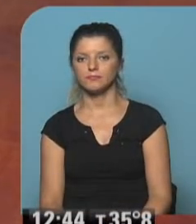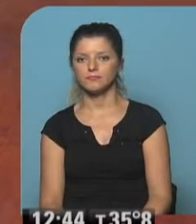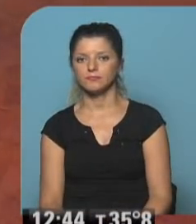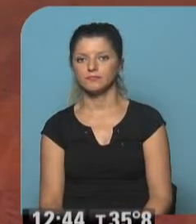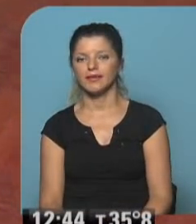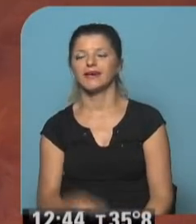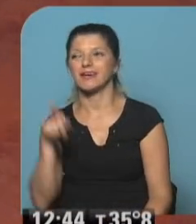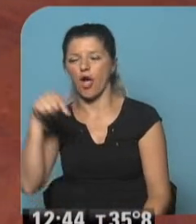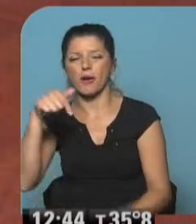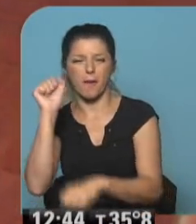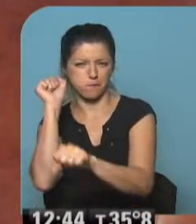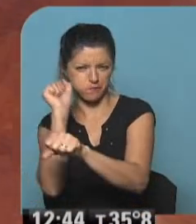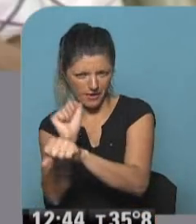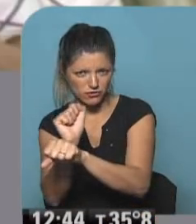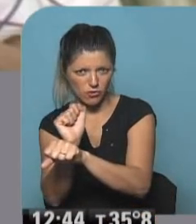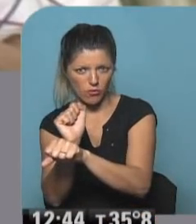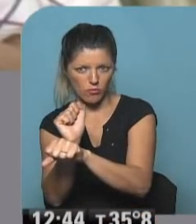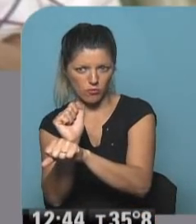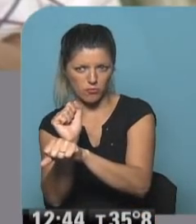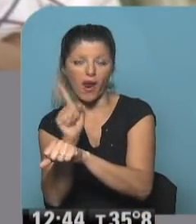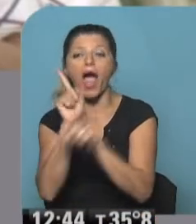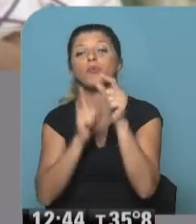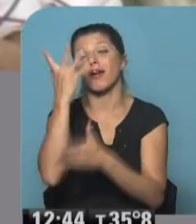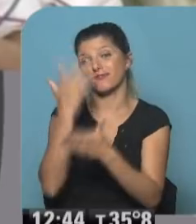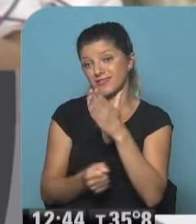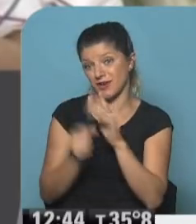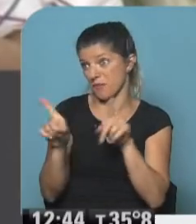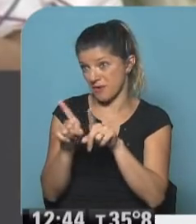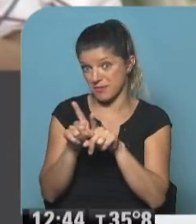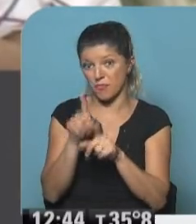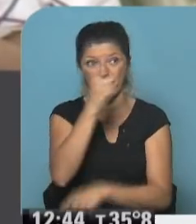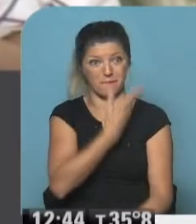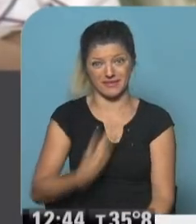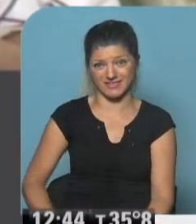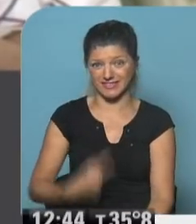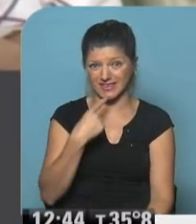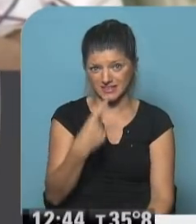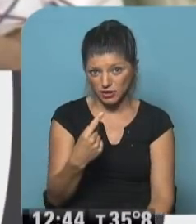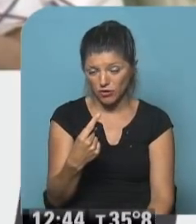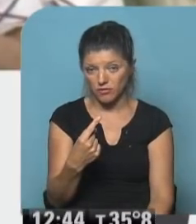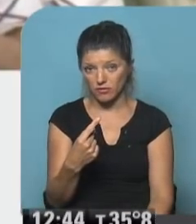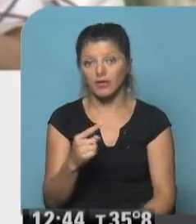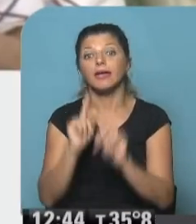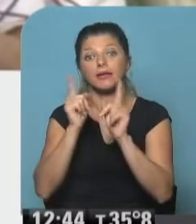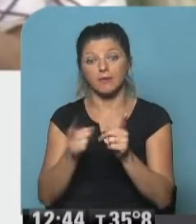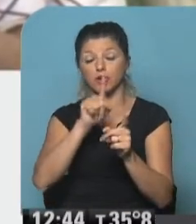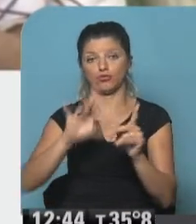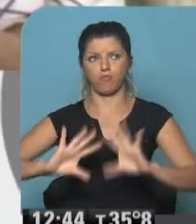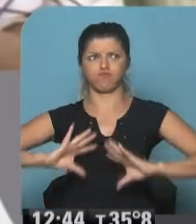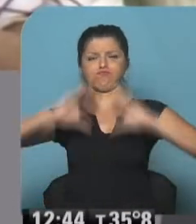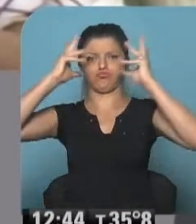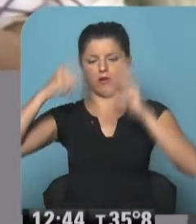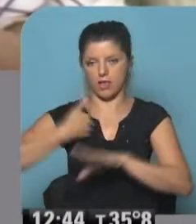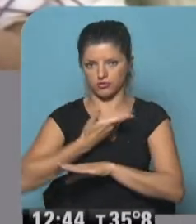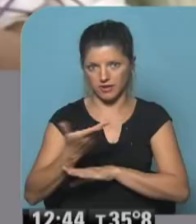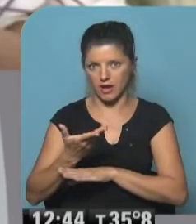preso precisamente por excesos y errores, como dijo el presidente Kuczynski en esa declaración situación que también inflamó los ánimos, sino por